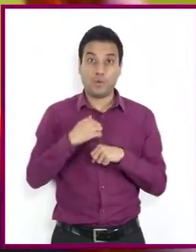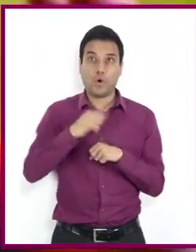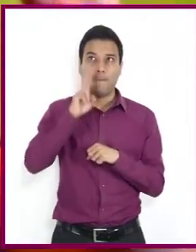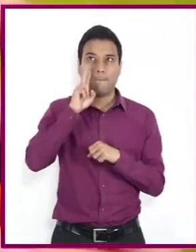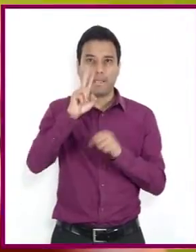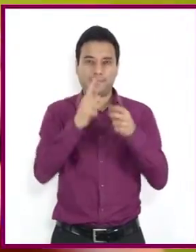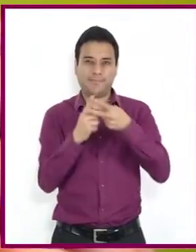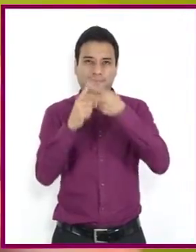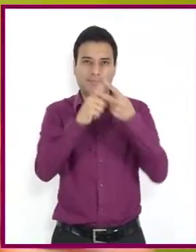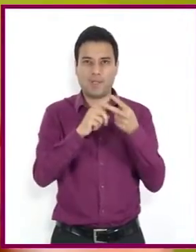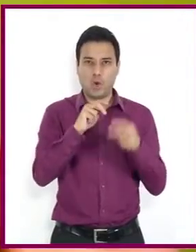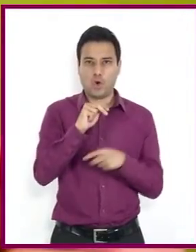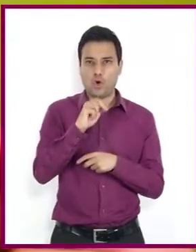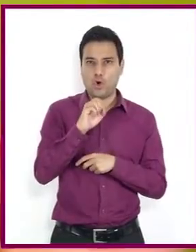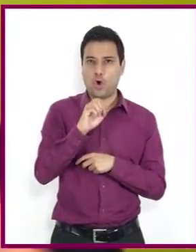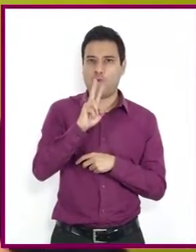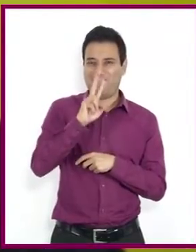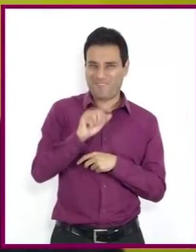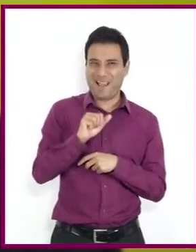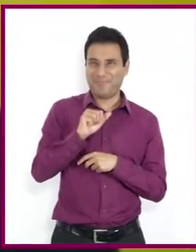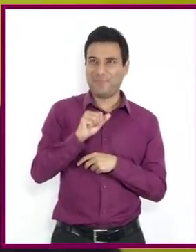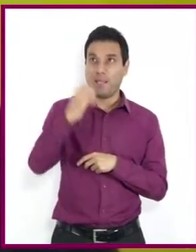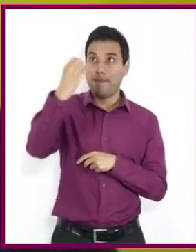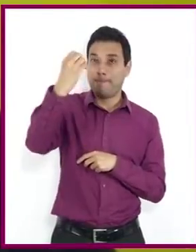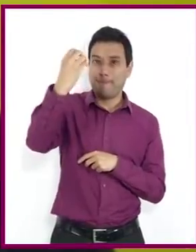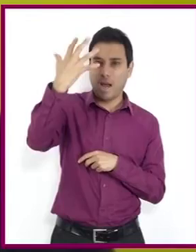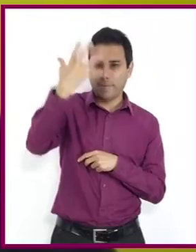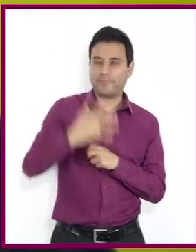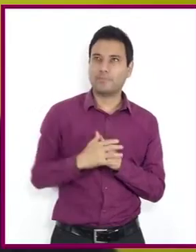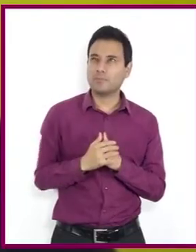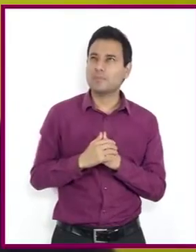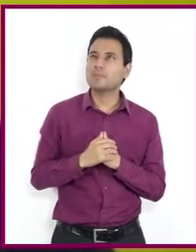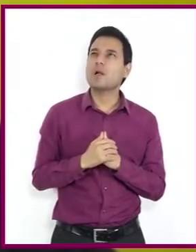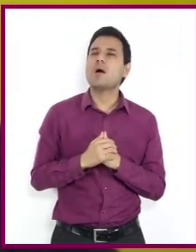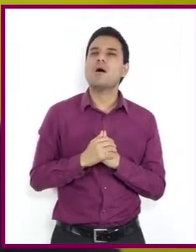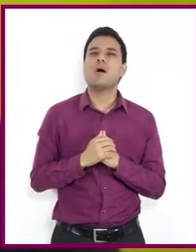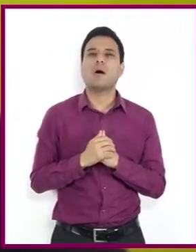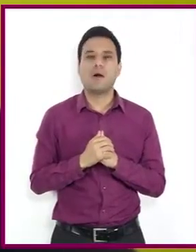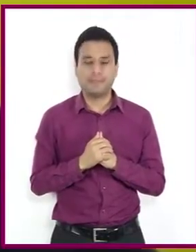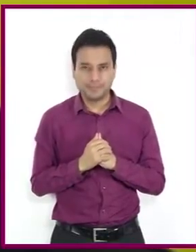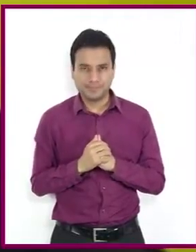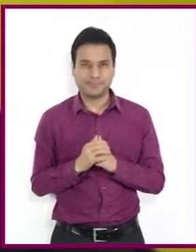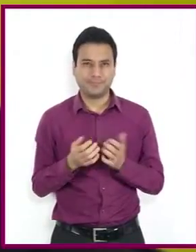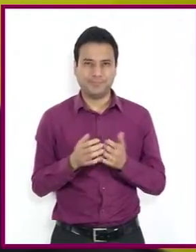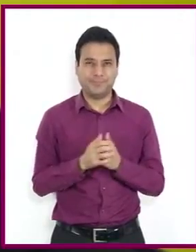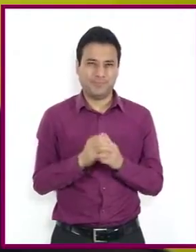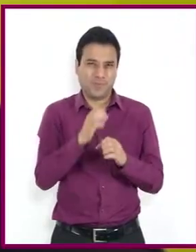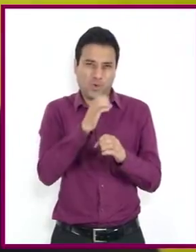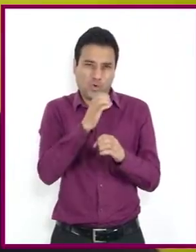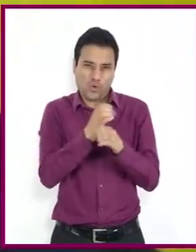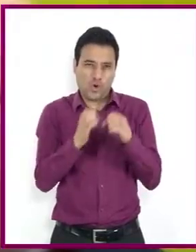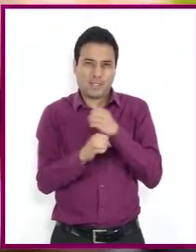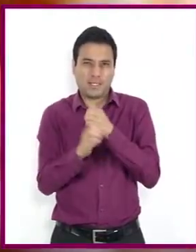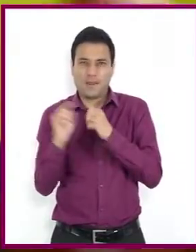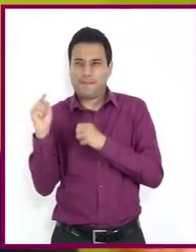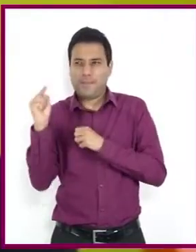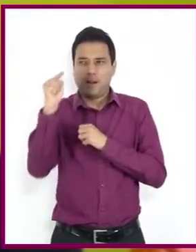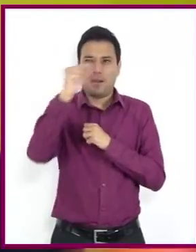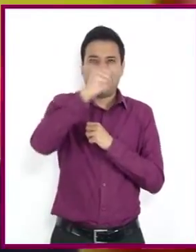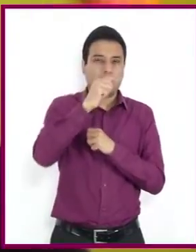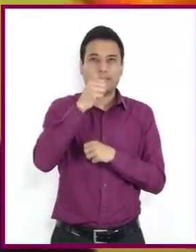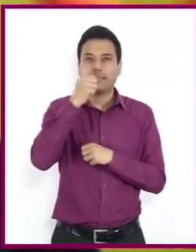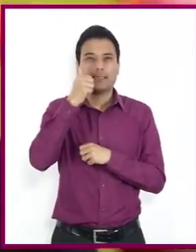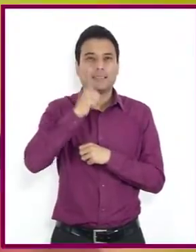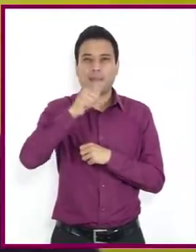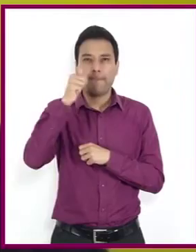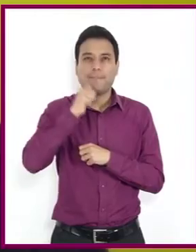y desaparecer en el cielo. Demostré que los proyectiles trazaban una trayectoria